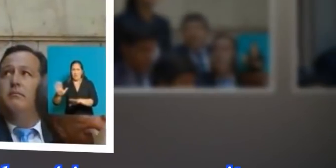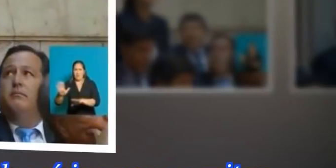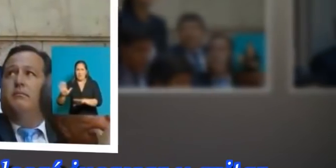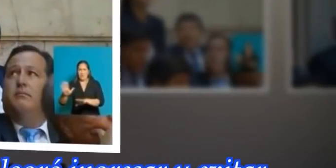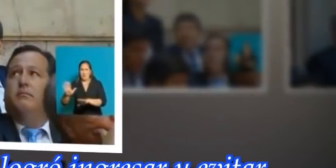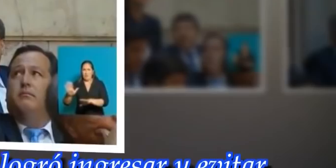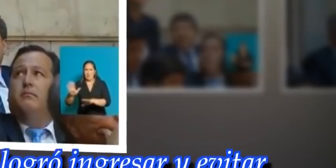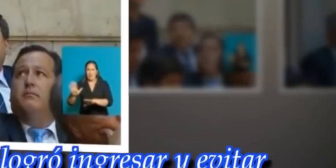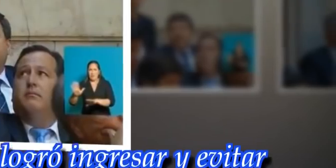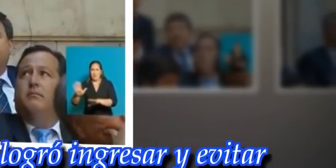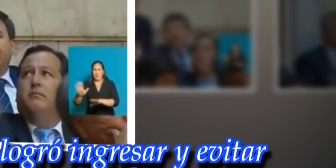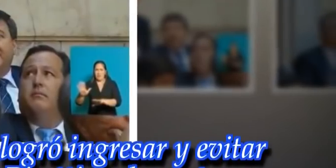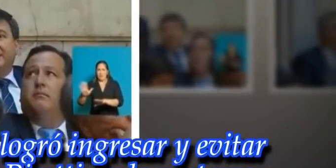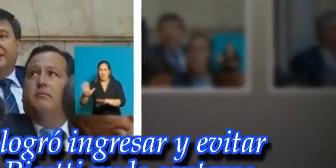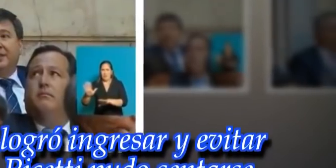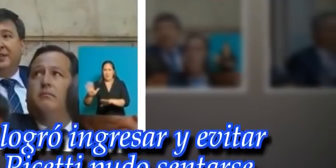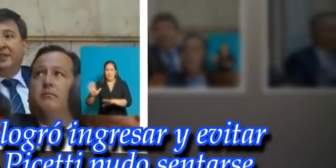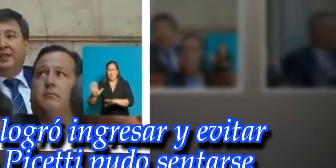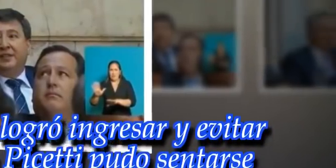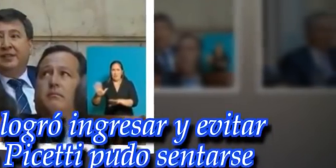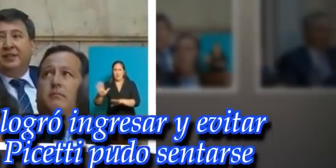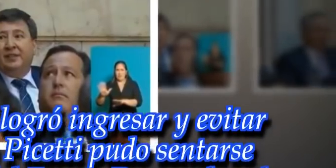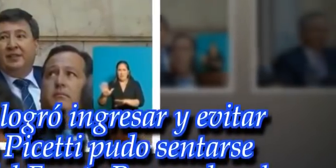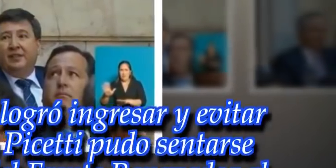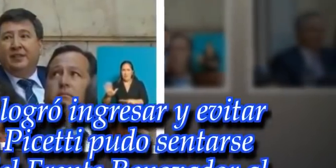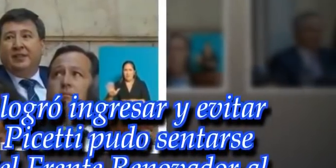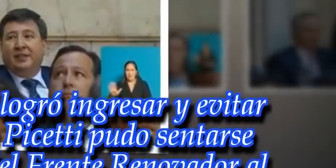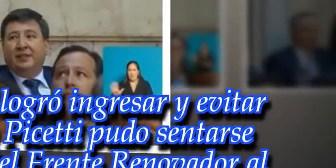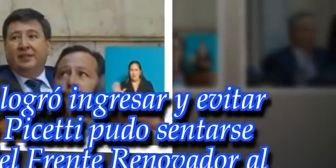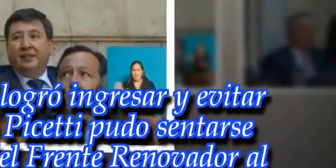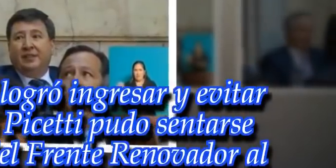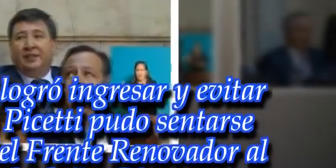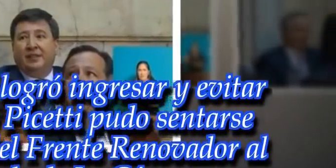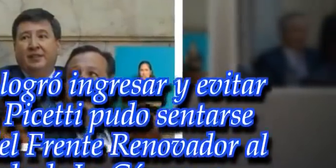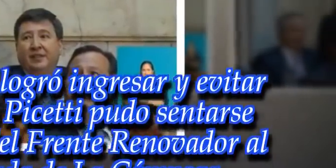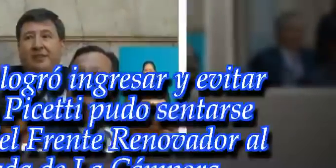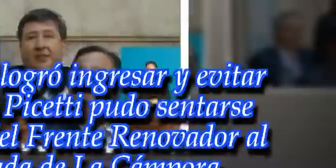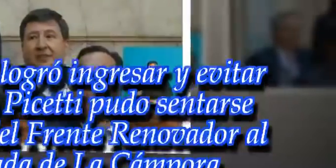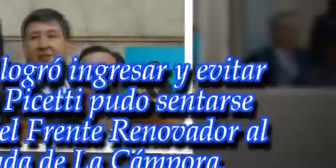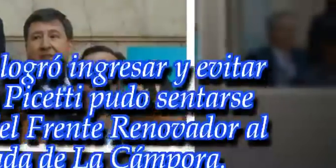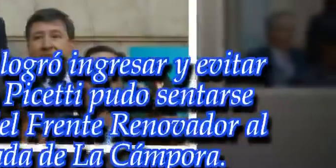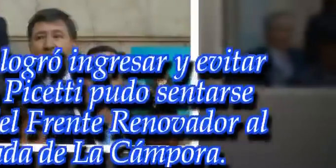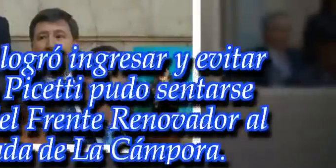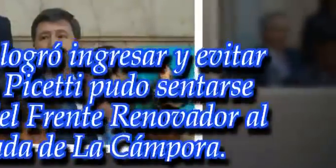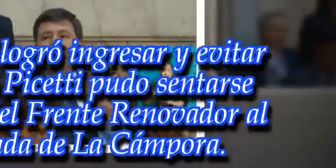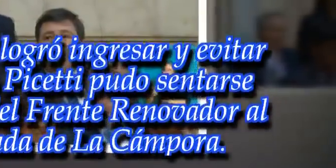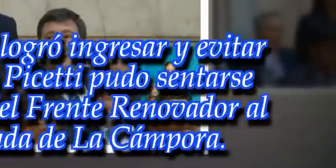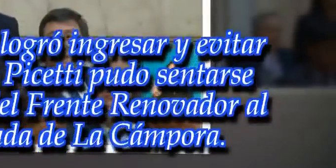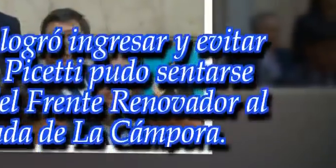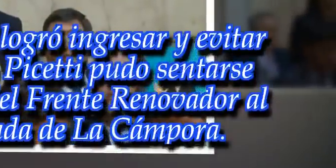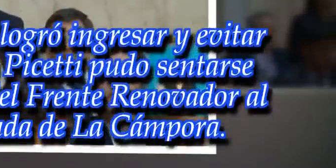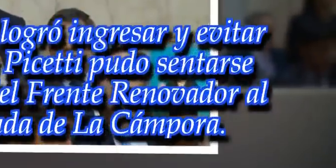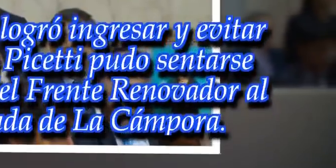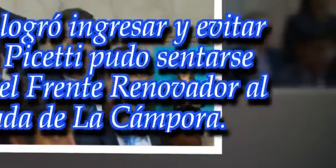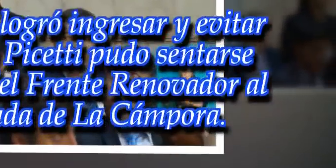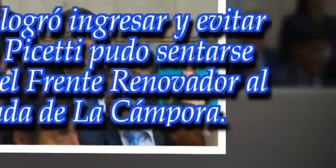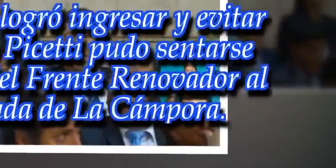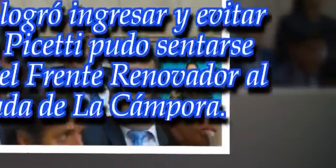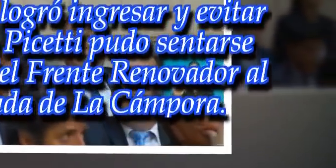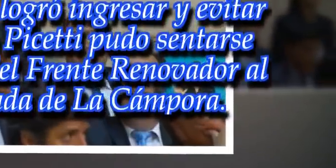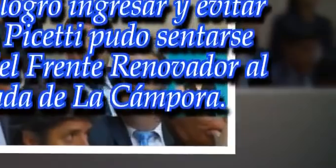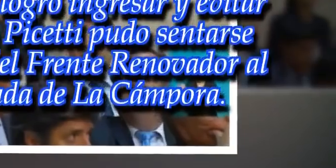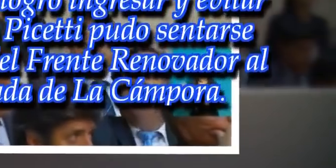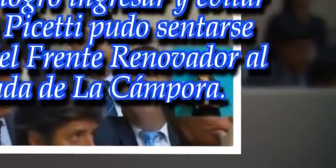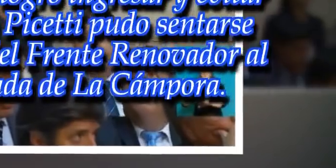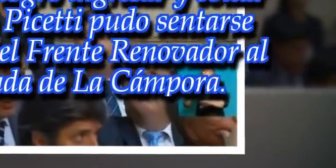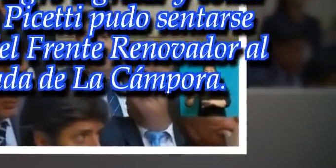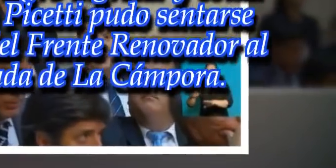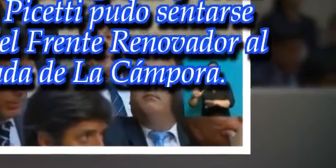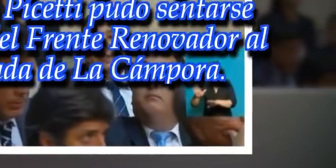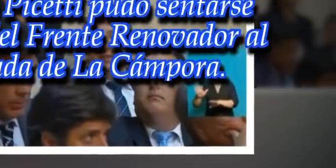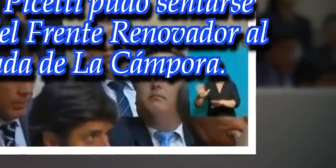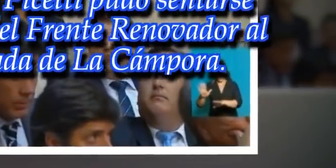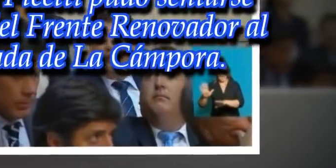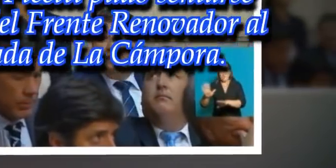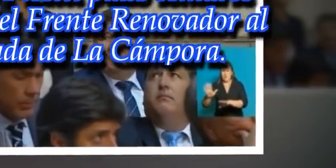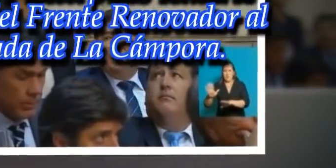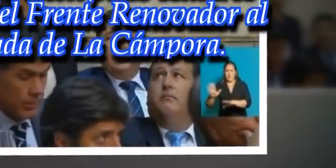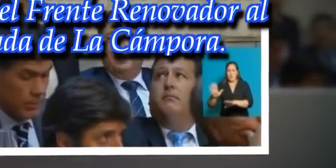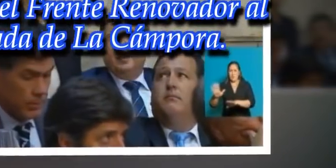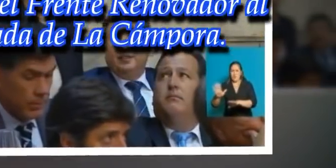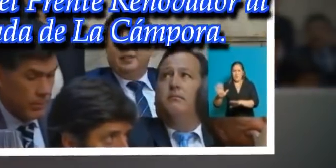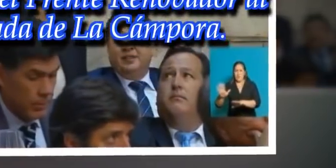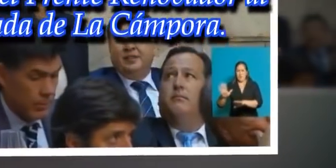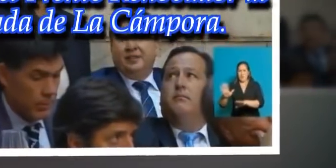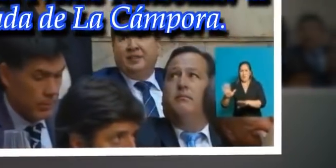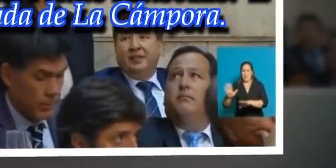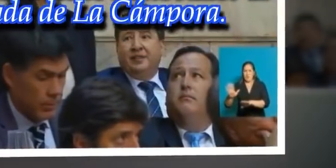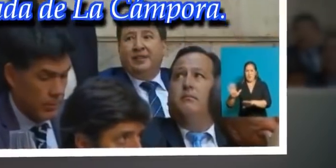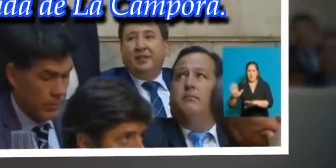Se desconoce cómo logró ingresar y evitar la seguridad, pero Pizzetti pudo sentarse con los miembros del Frente Renovador